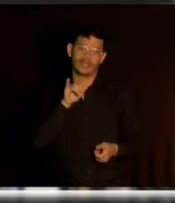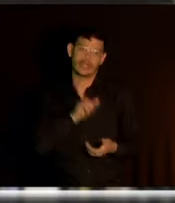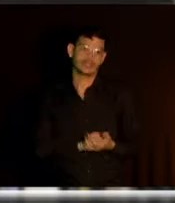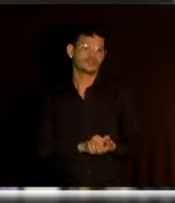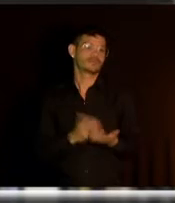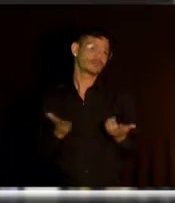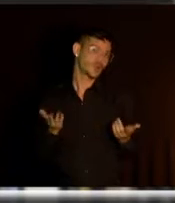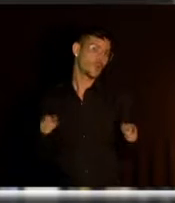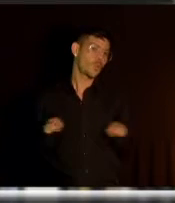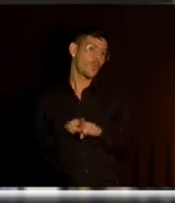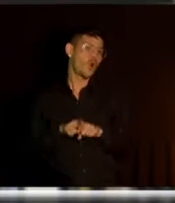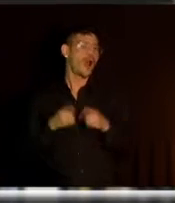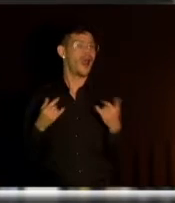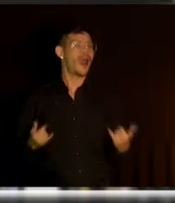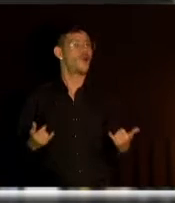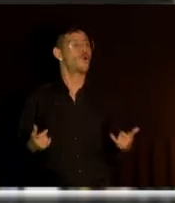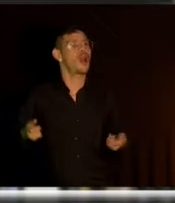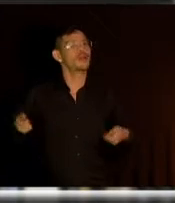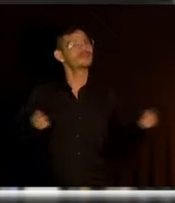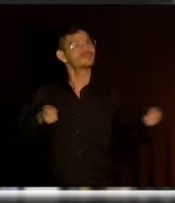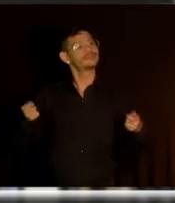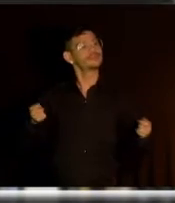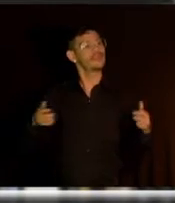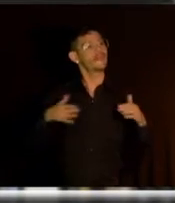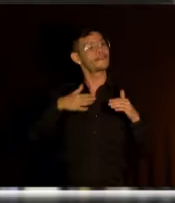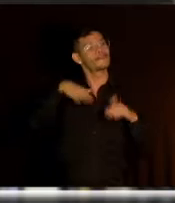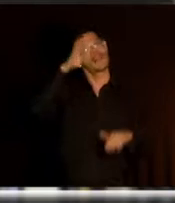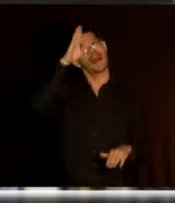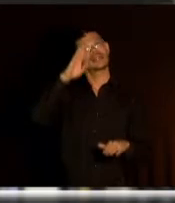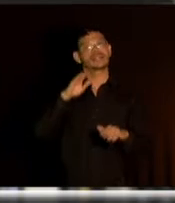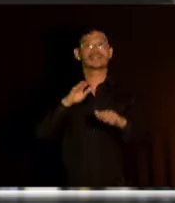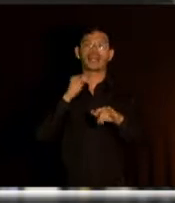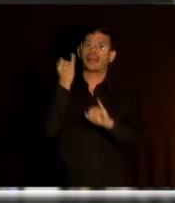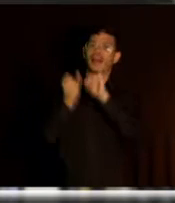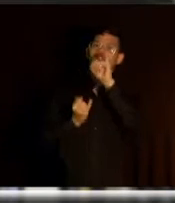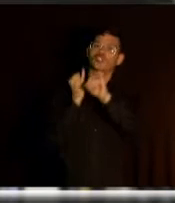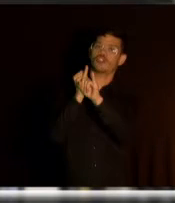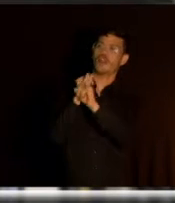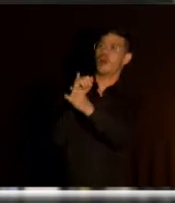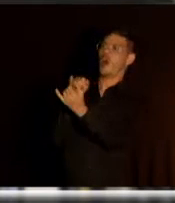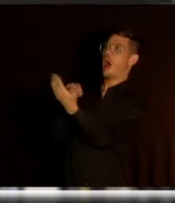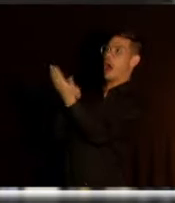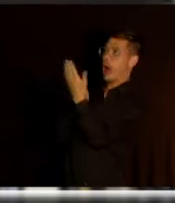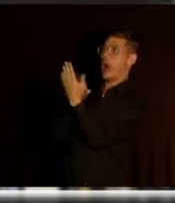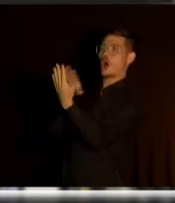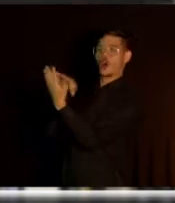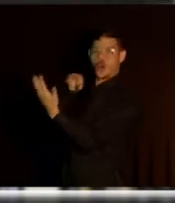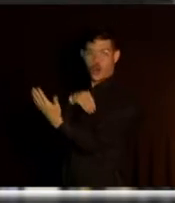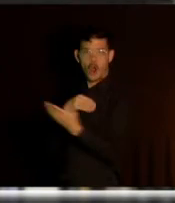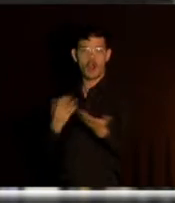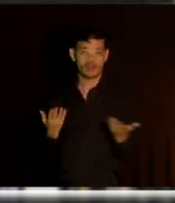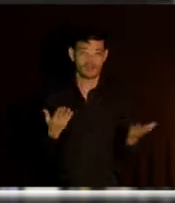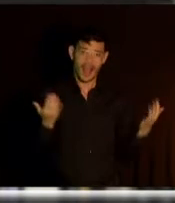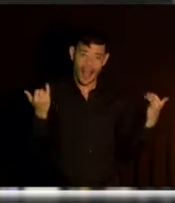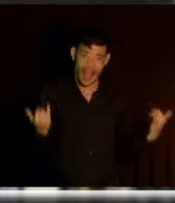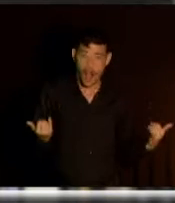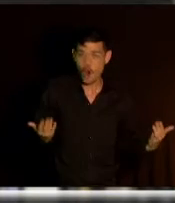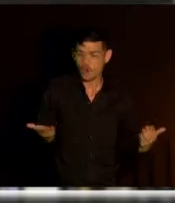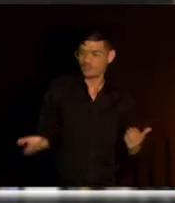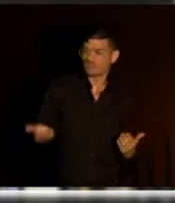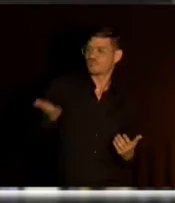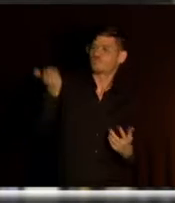un manejo mucho más internacional al deporte. Se está posicionando el deportista